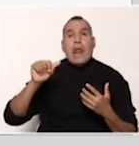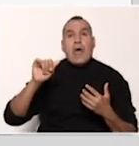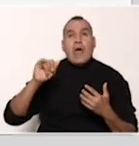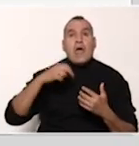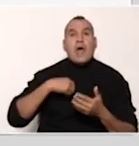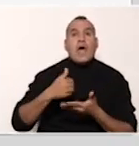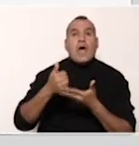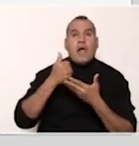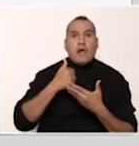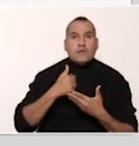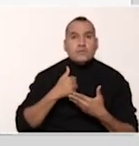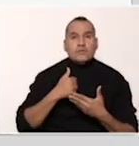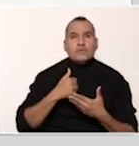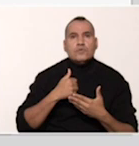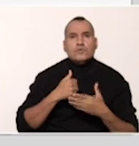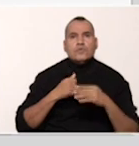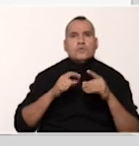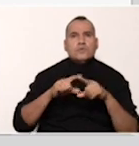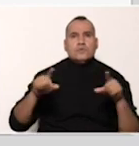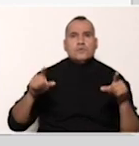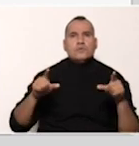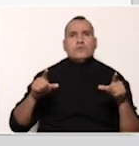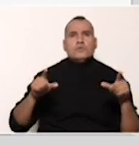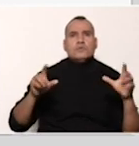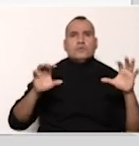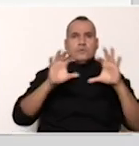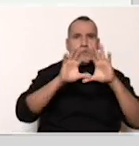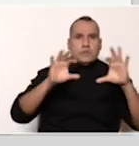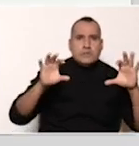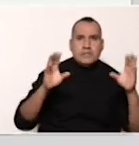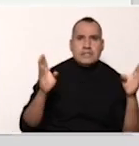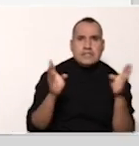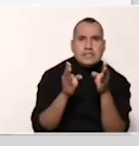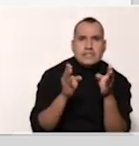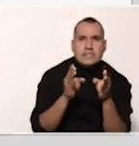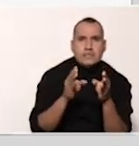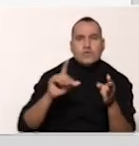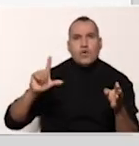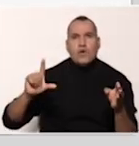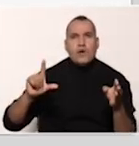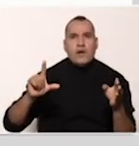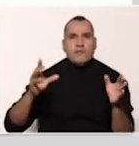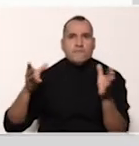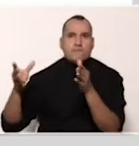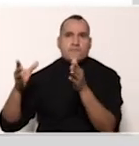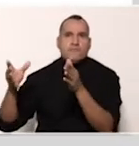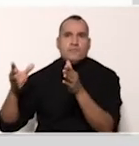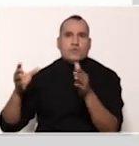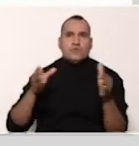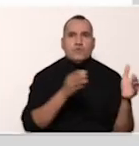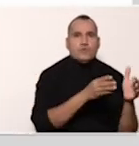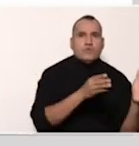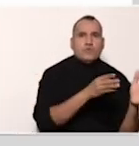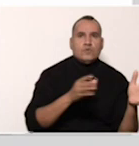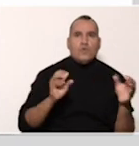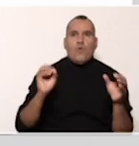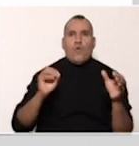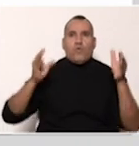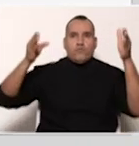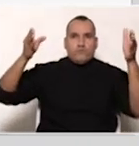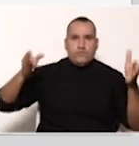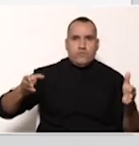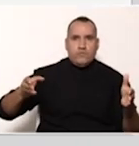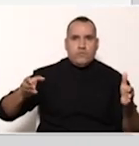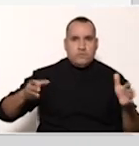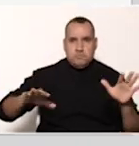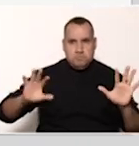valores justify para justificar, center para centrar, left para colocar ajustado a la izquierda y right para colocar ajustado a